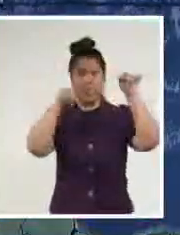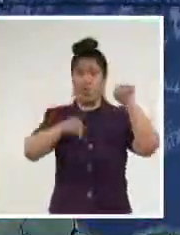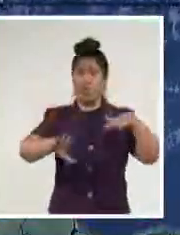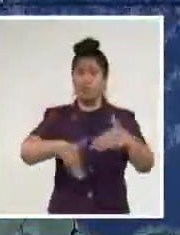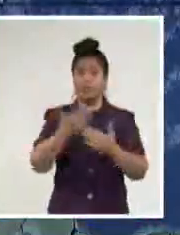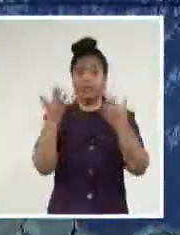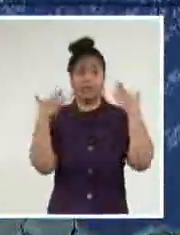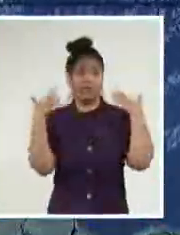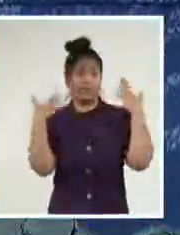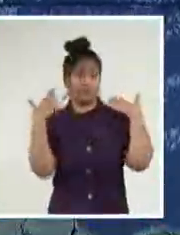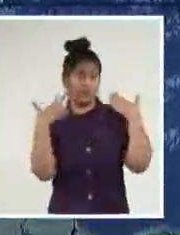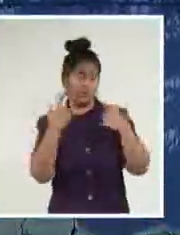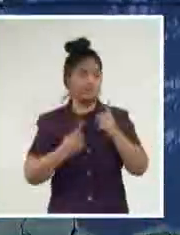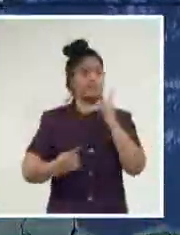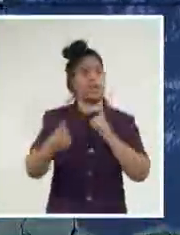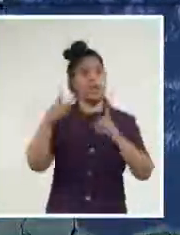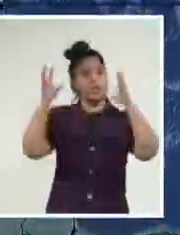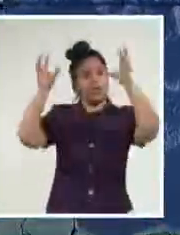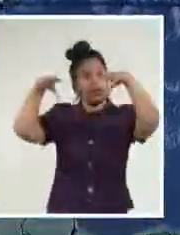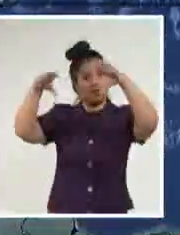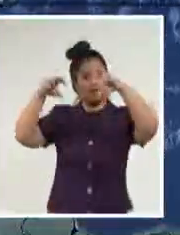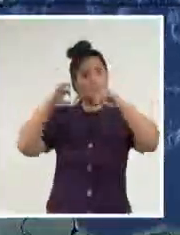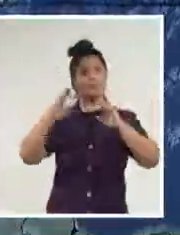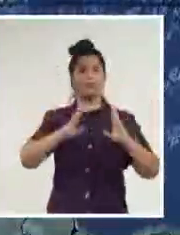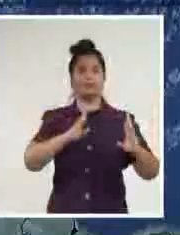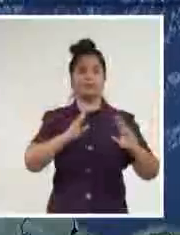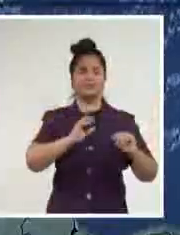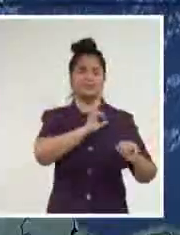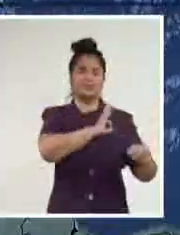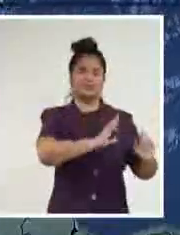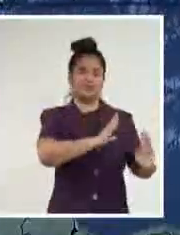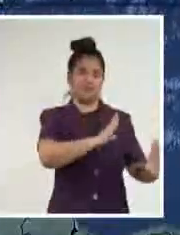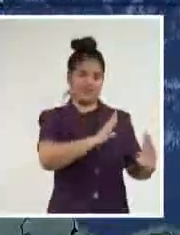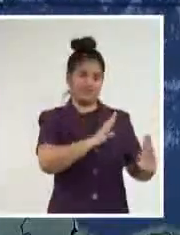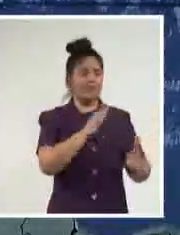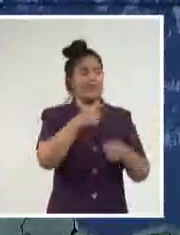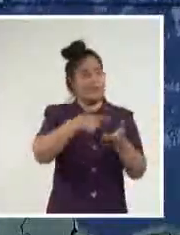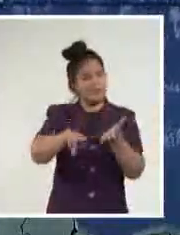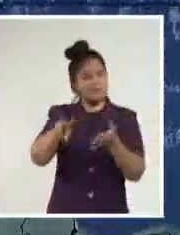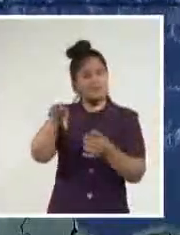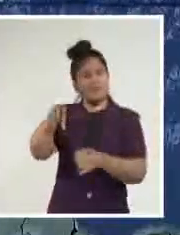cálido con algunas lluvias en las regiones central y oriental y también en la provincia